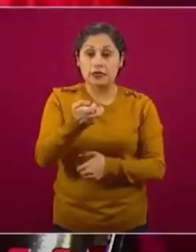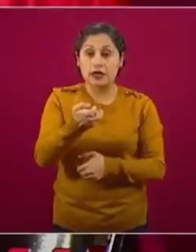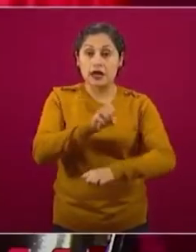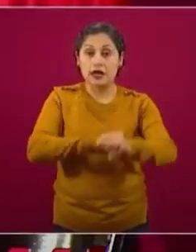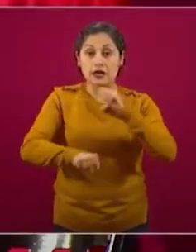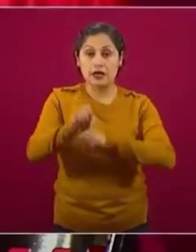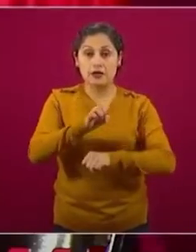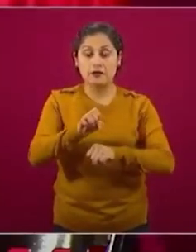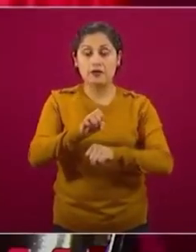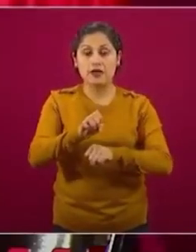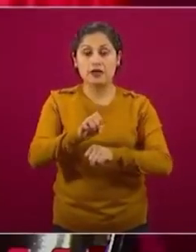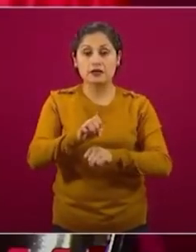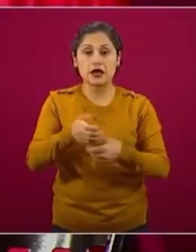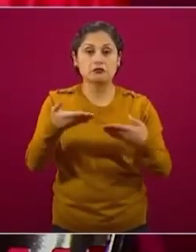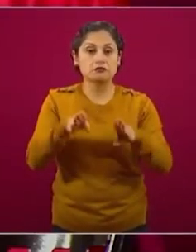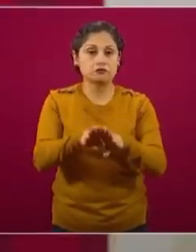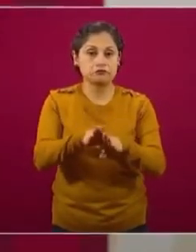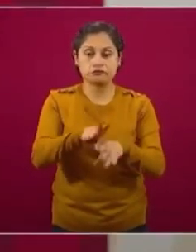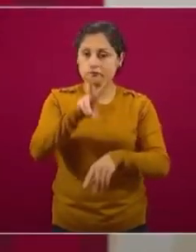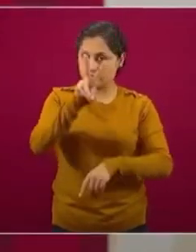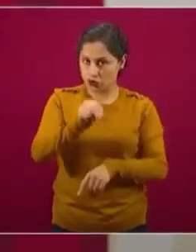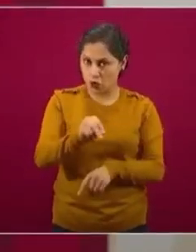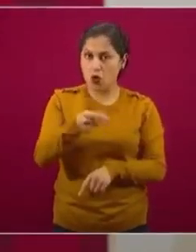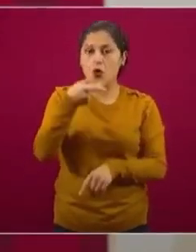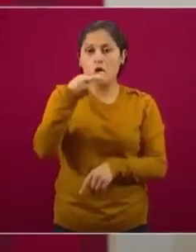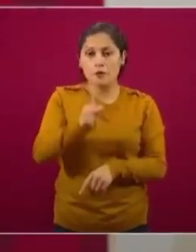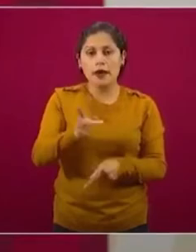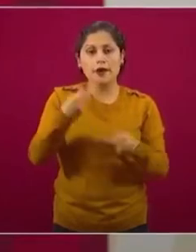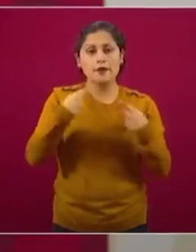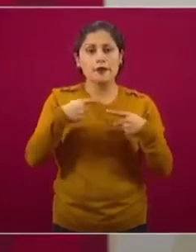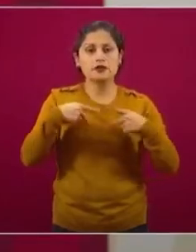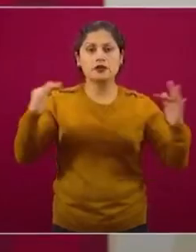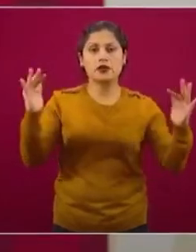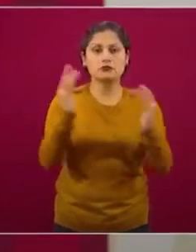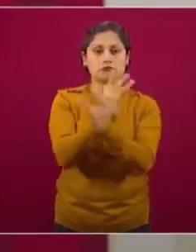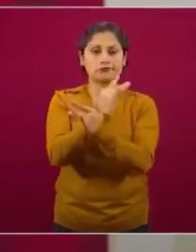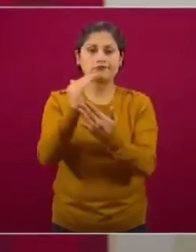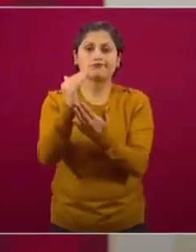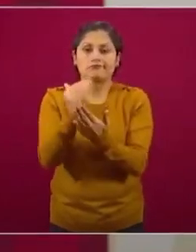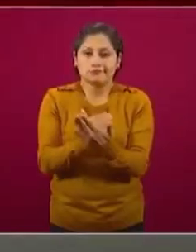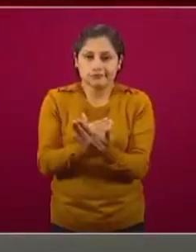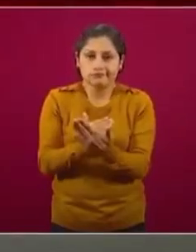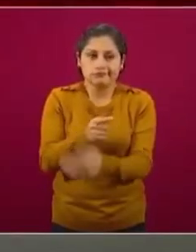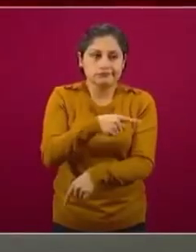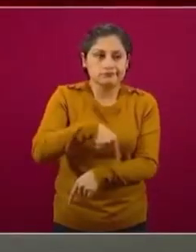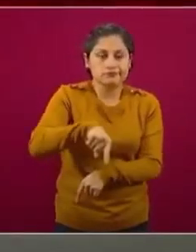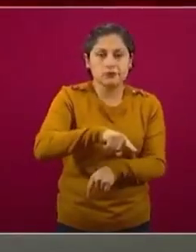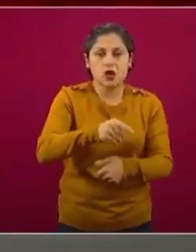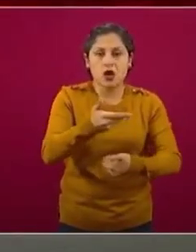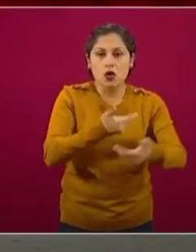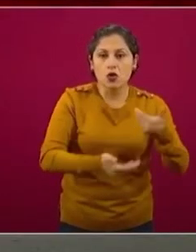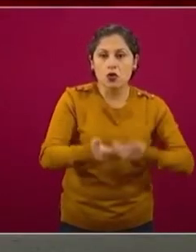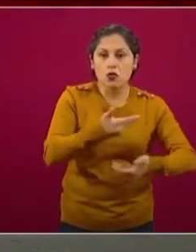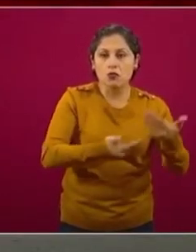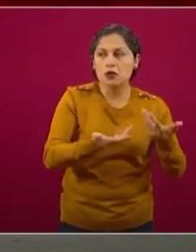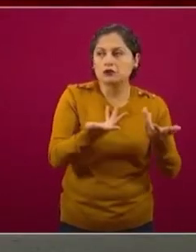sido afectado porque el tránsito de personas ha disminuido y seguramente las ventas han resentido